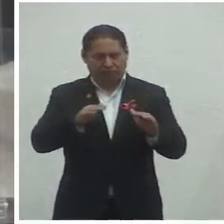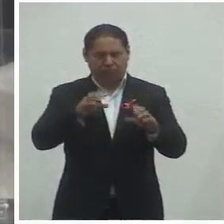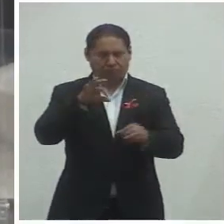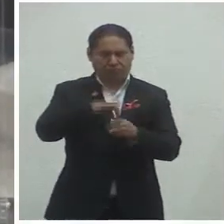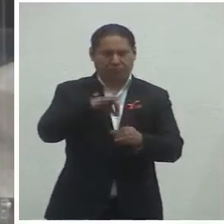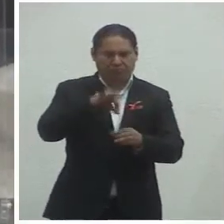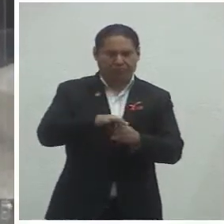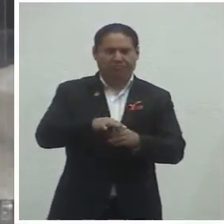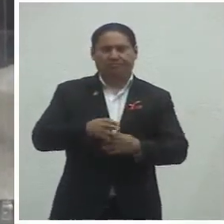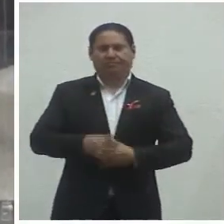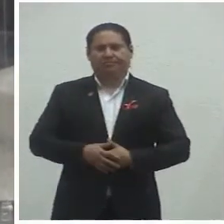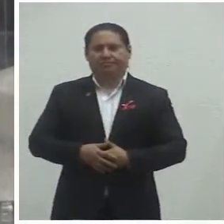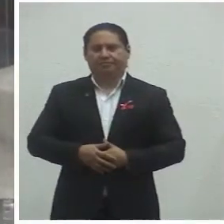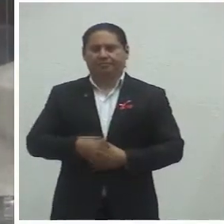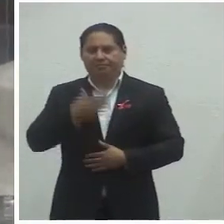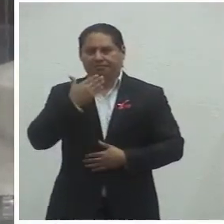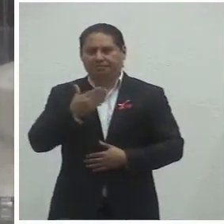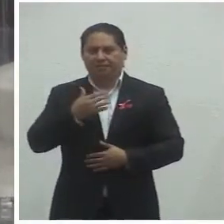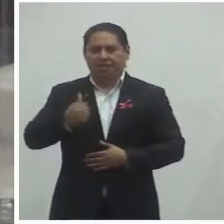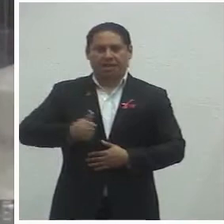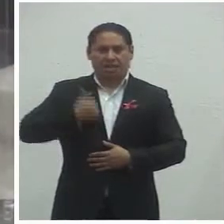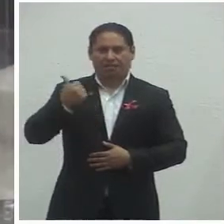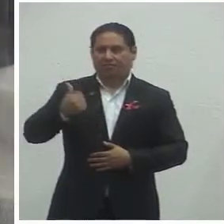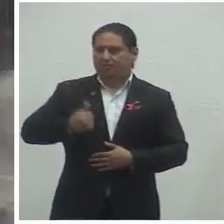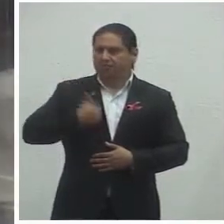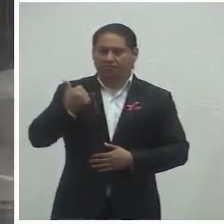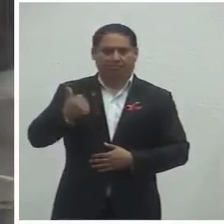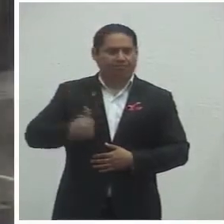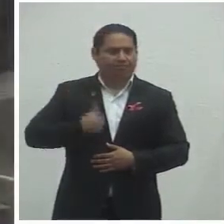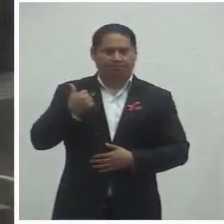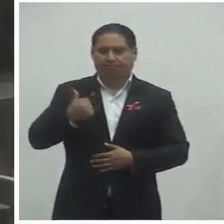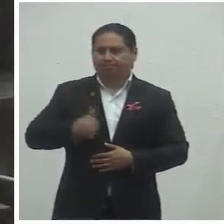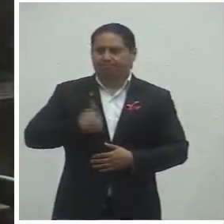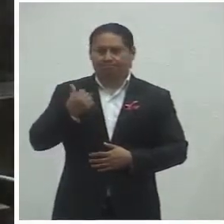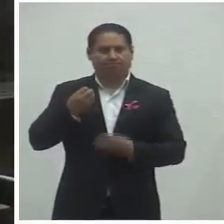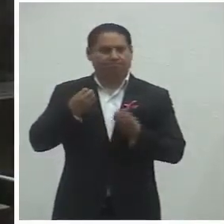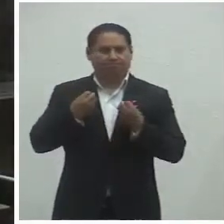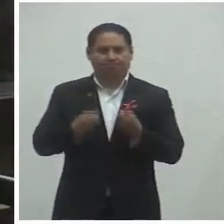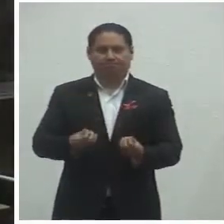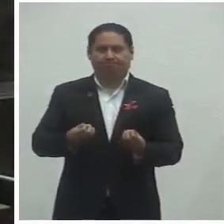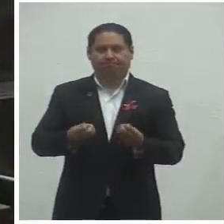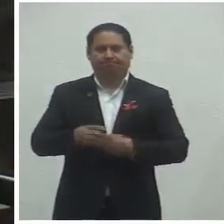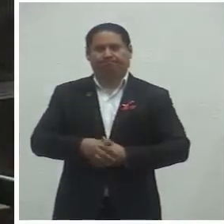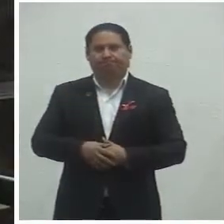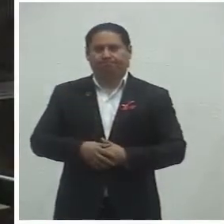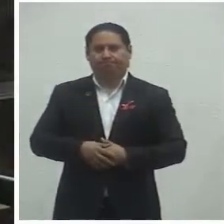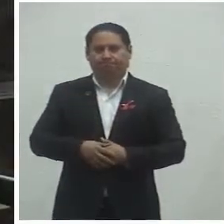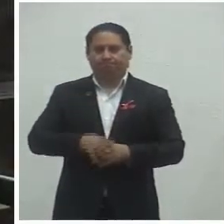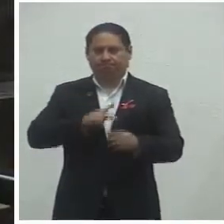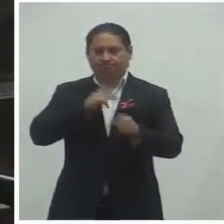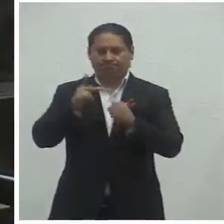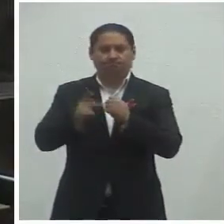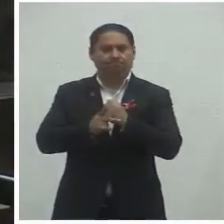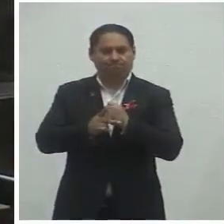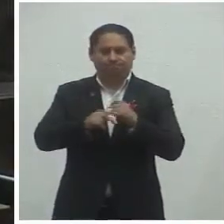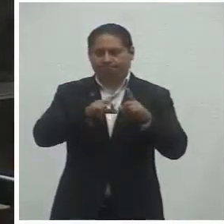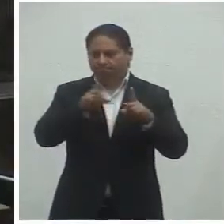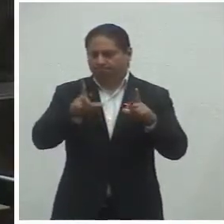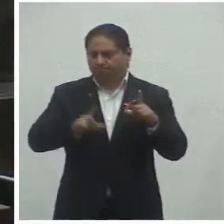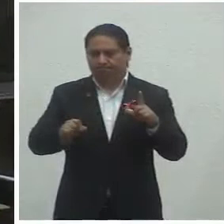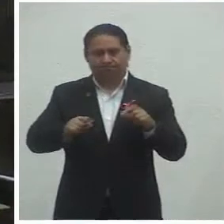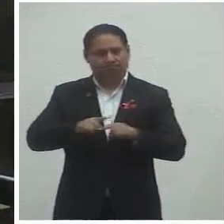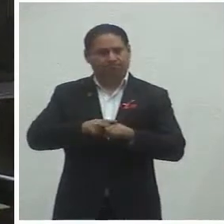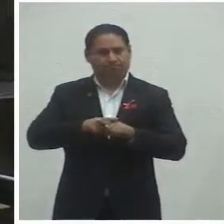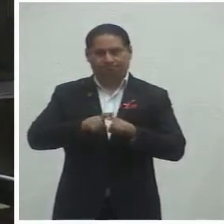democrático. Los abusos del poder presidencial y de su real impunidad fueron nocivos para el país en todos los